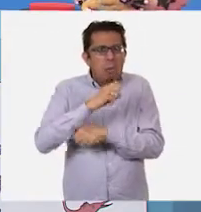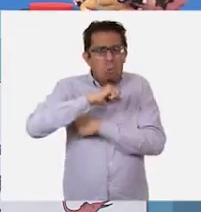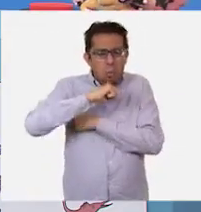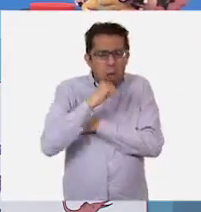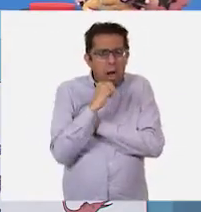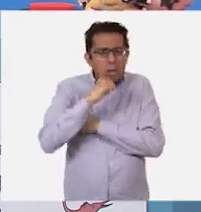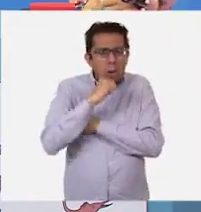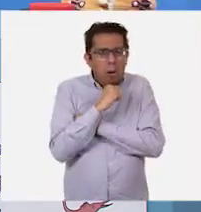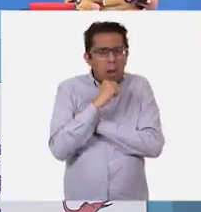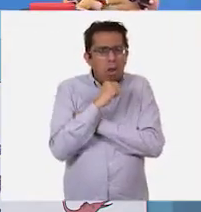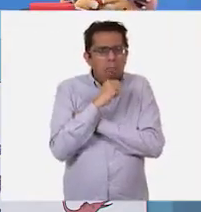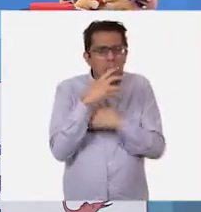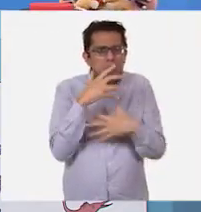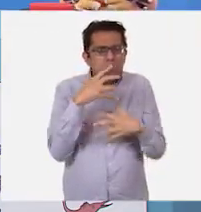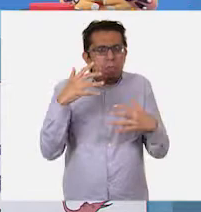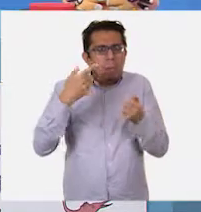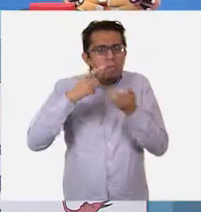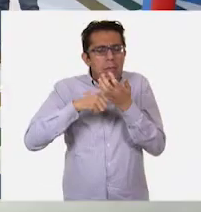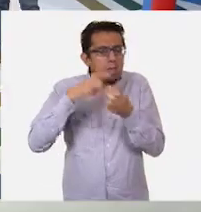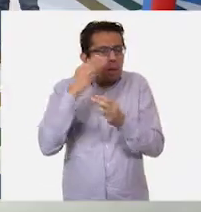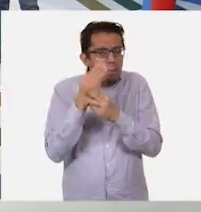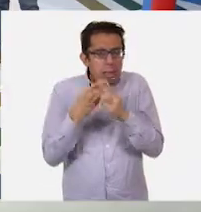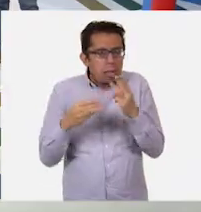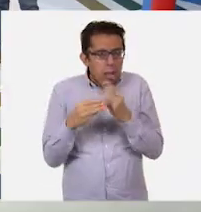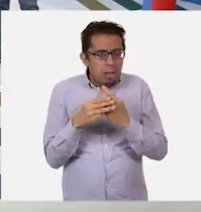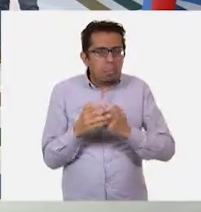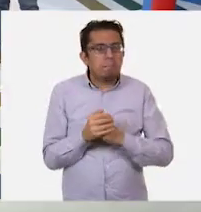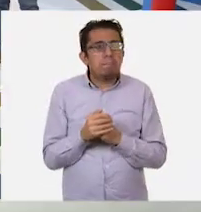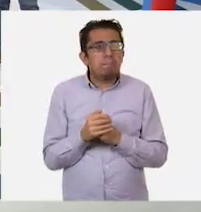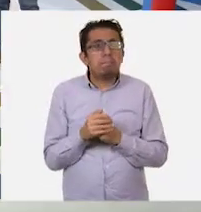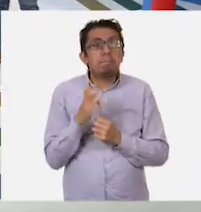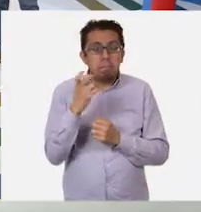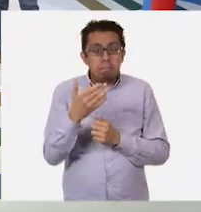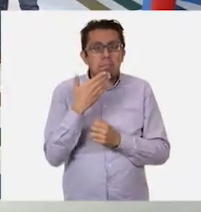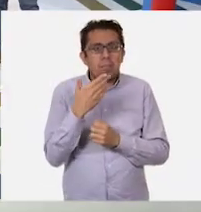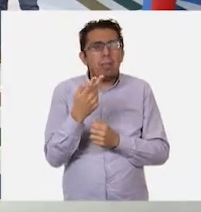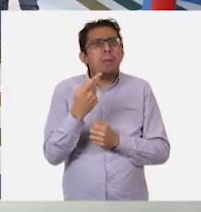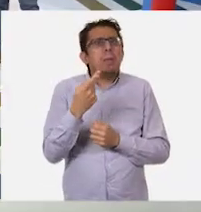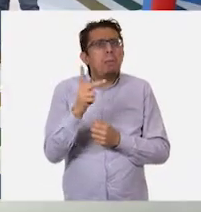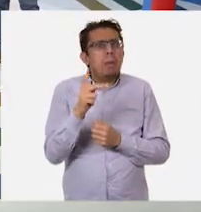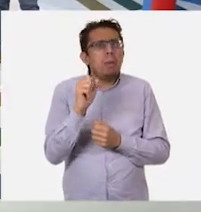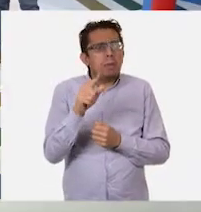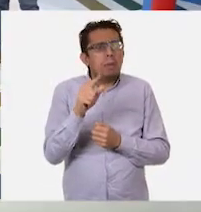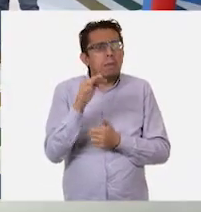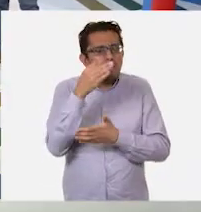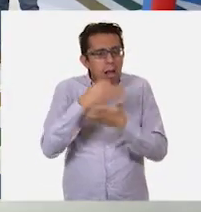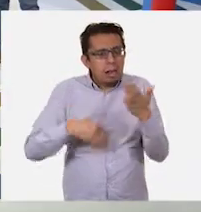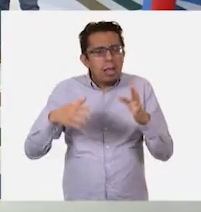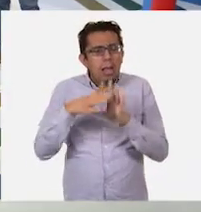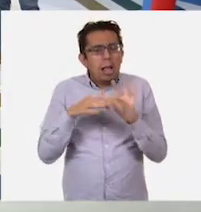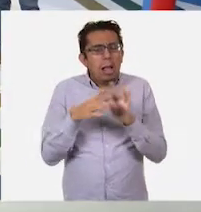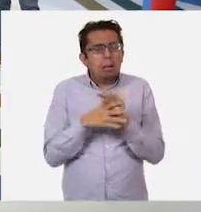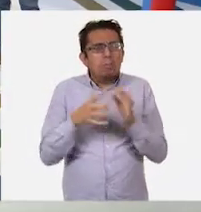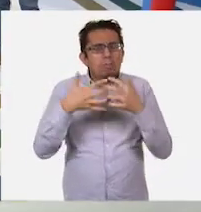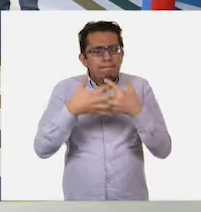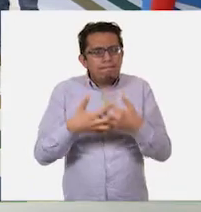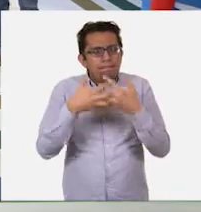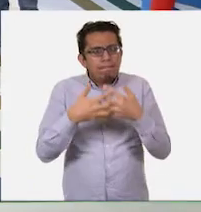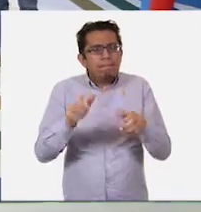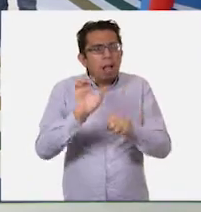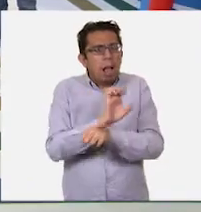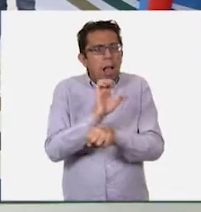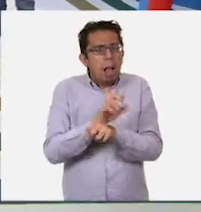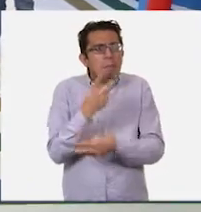es correcto! Pero... ¿Qué nos puedes decir sobre las formas principales de producir la electricidad